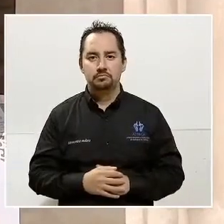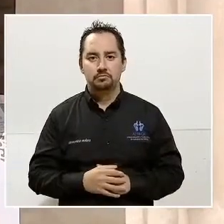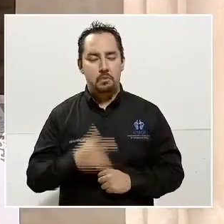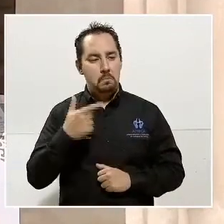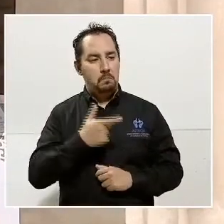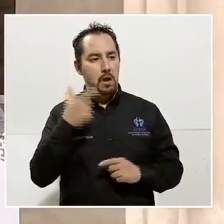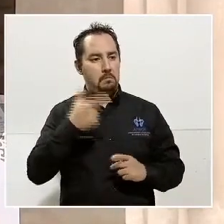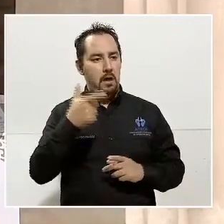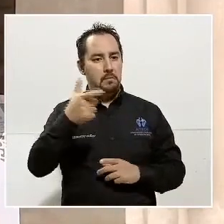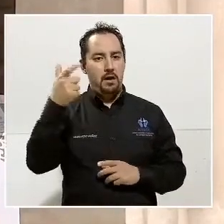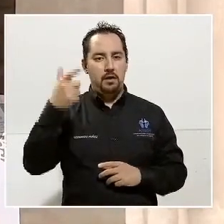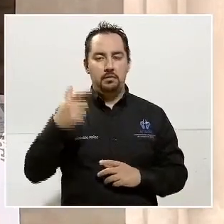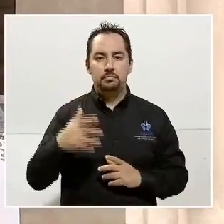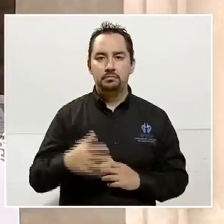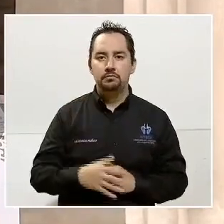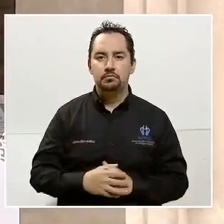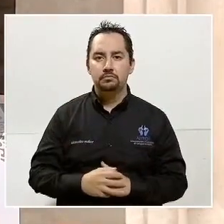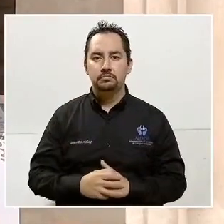y